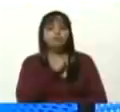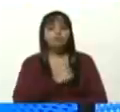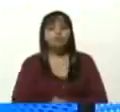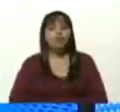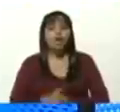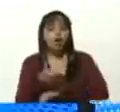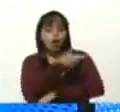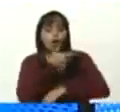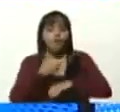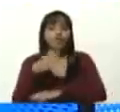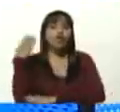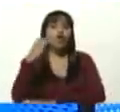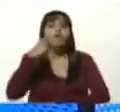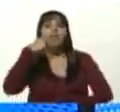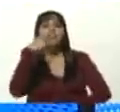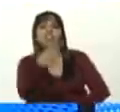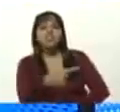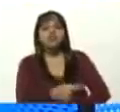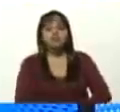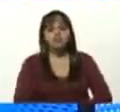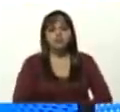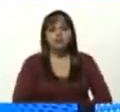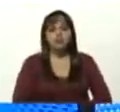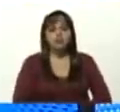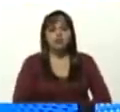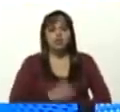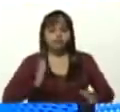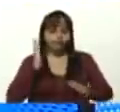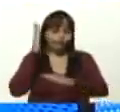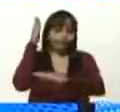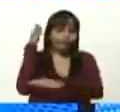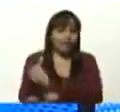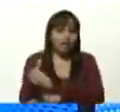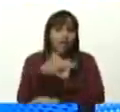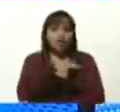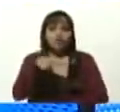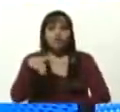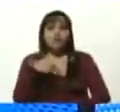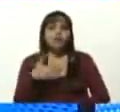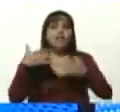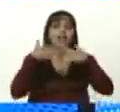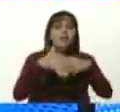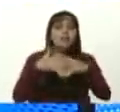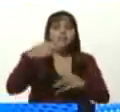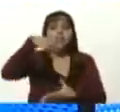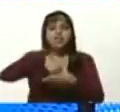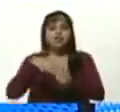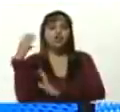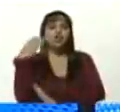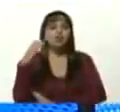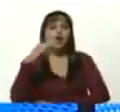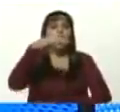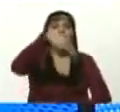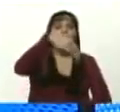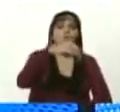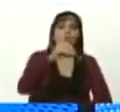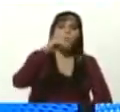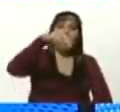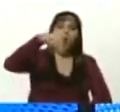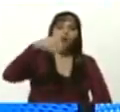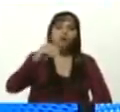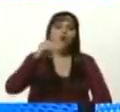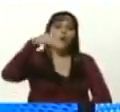Colombia ordenó el allanamiento y el asalto de nuestra empresa en Colombia, Monómeros,